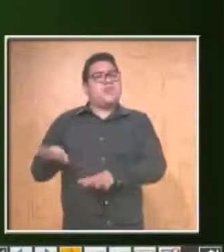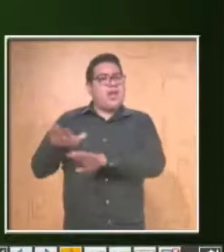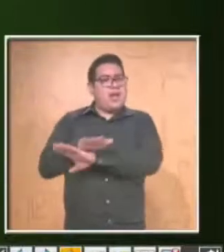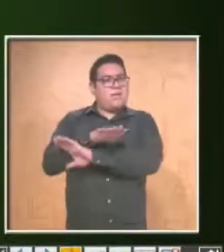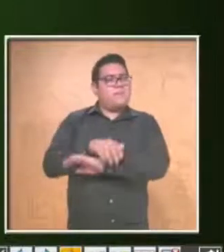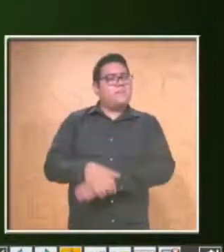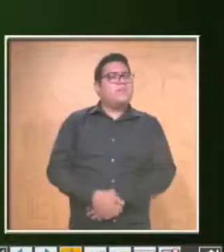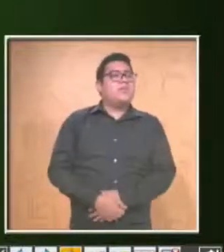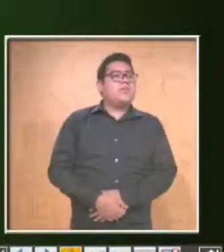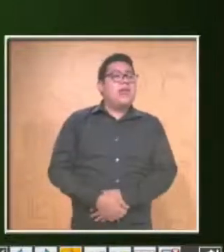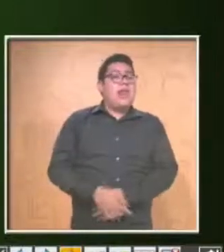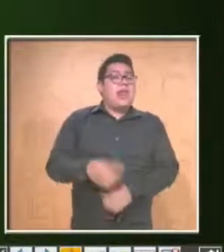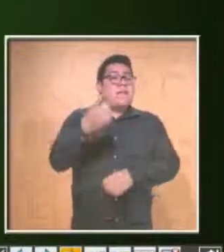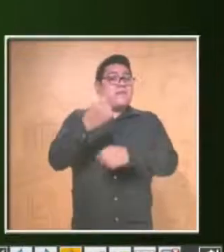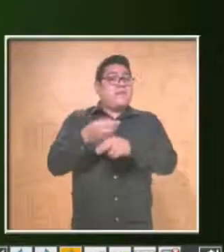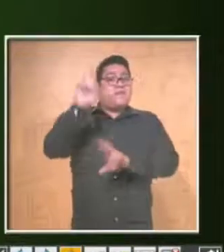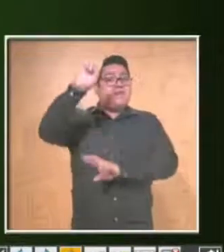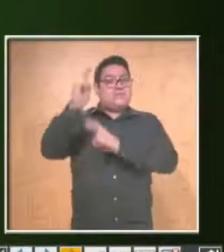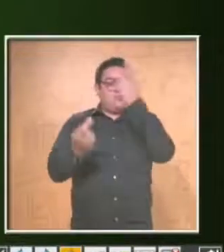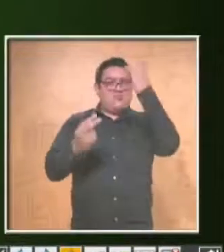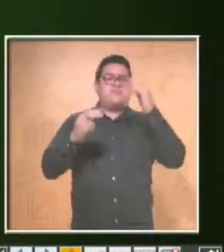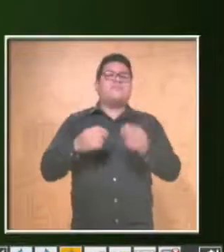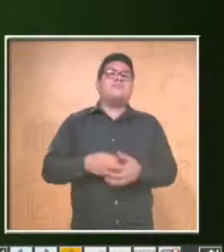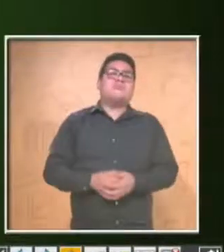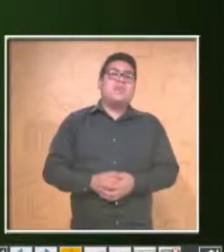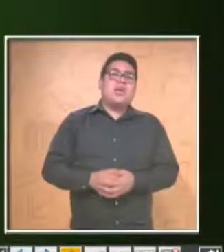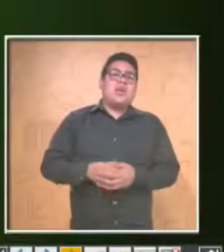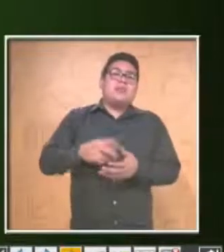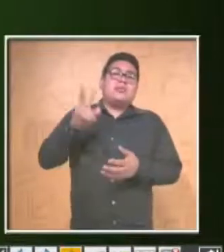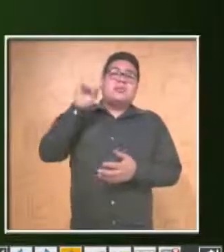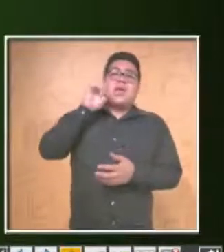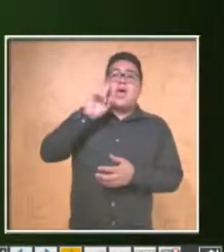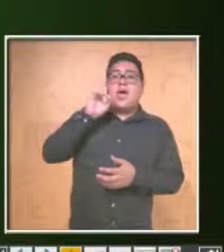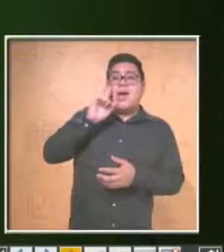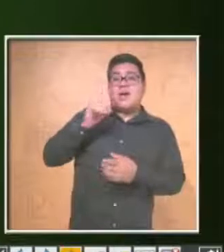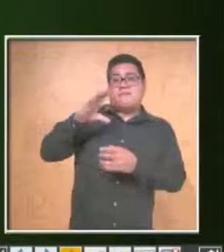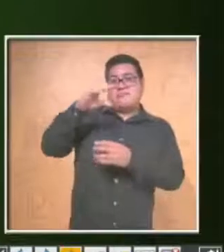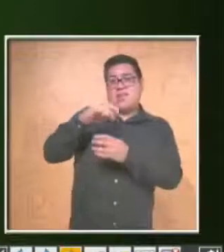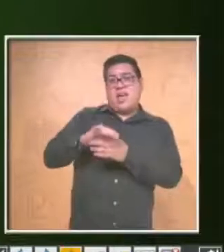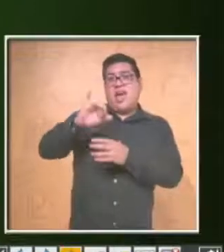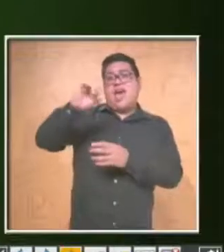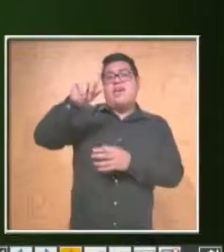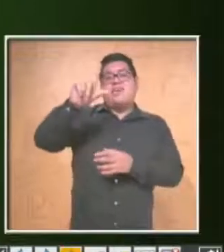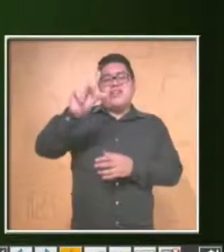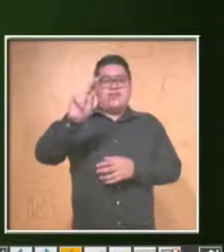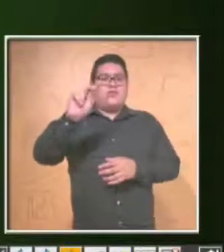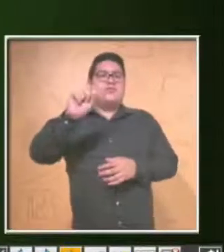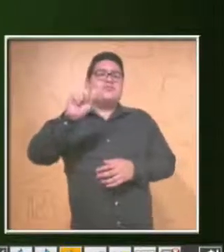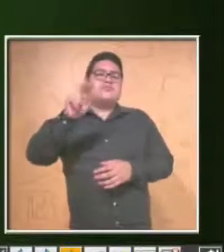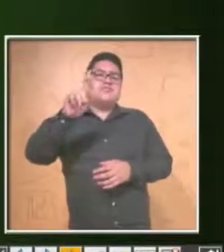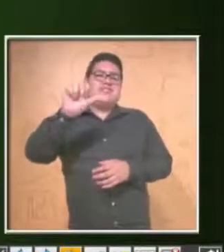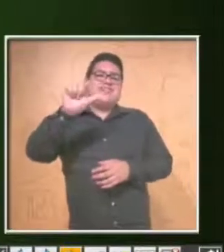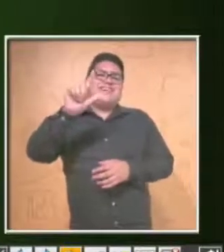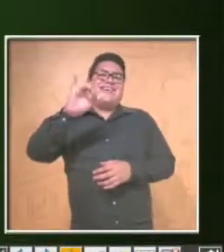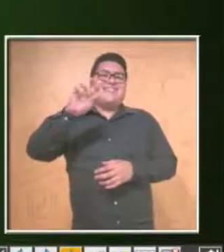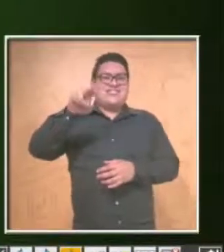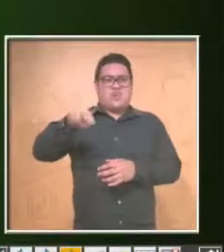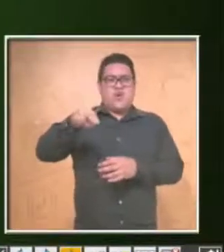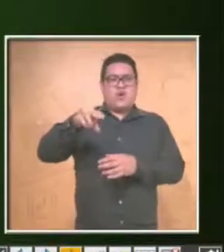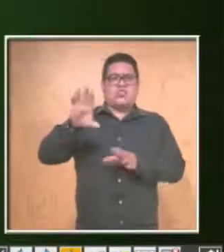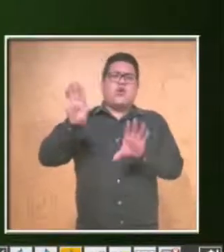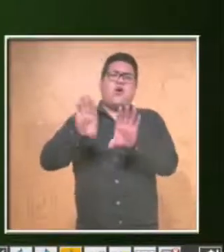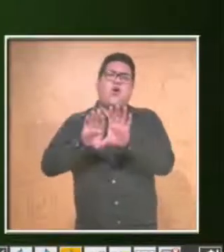la primera revolución burguesa está inspirada en la Ilustración, ese movimiento que tú conoces como el siglo de las